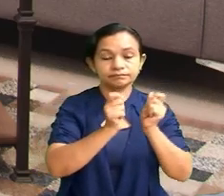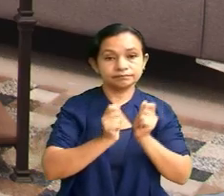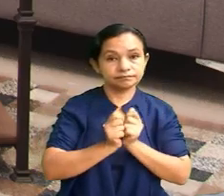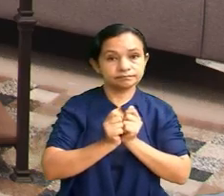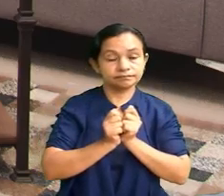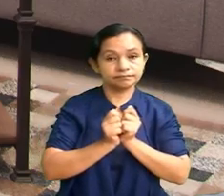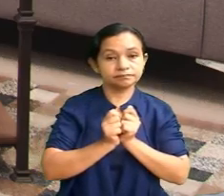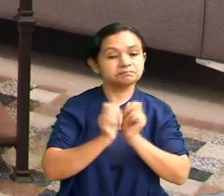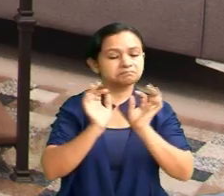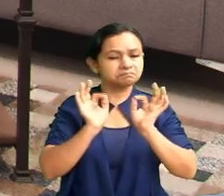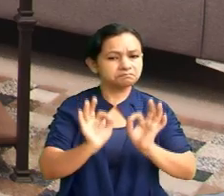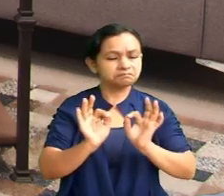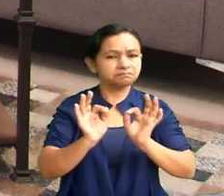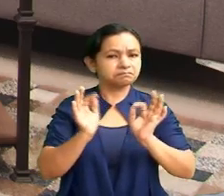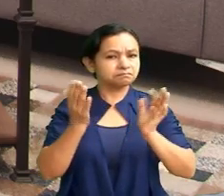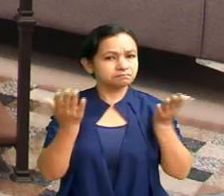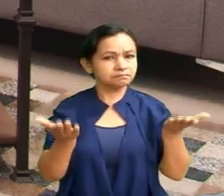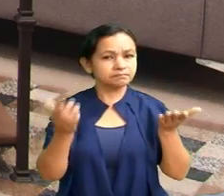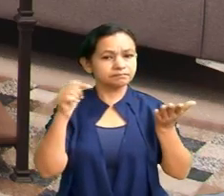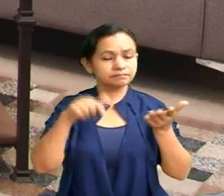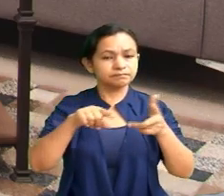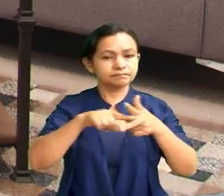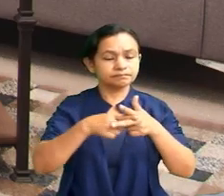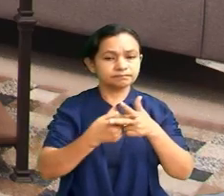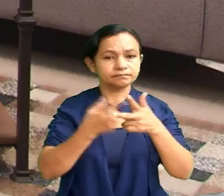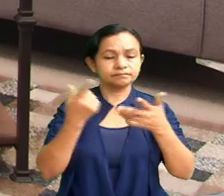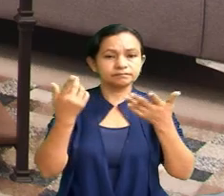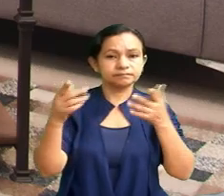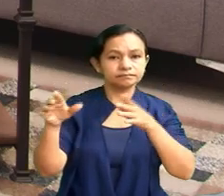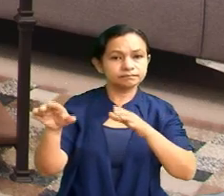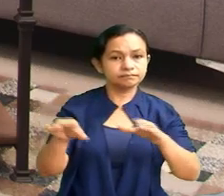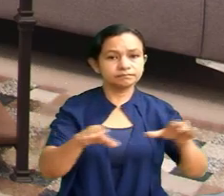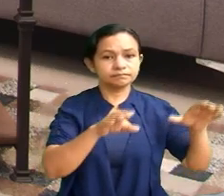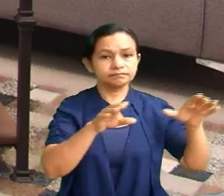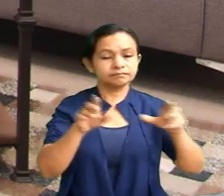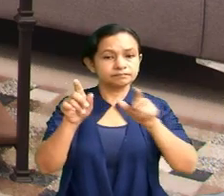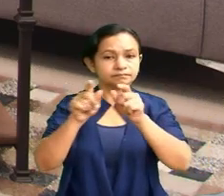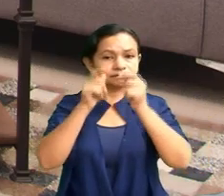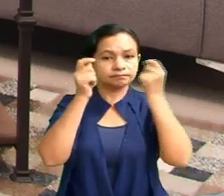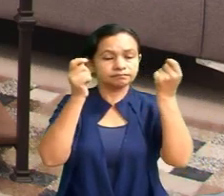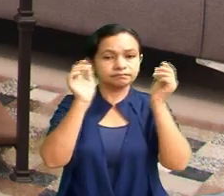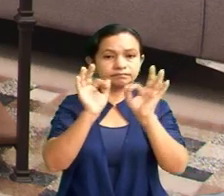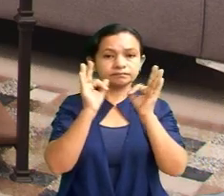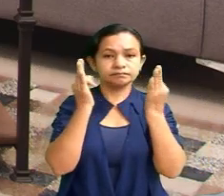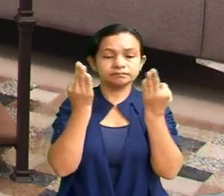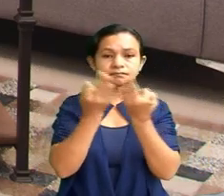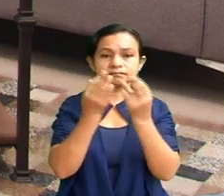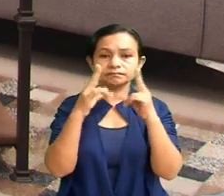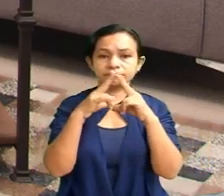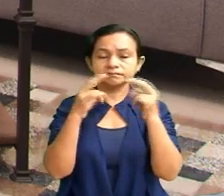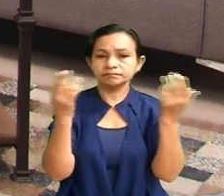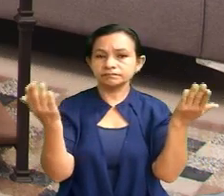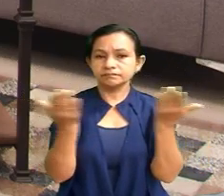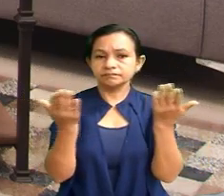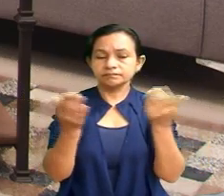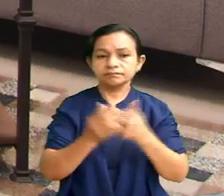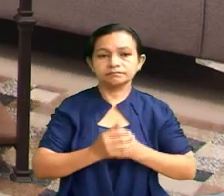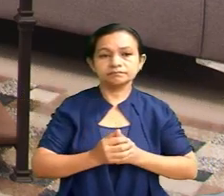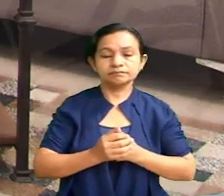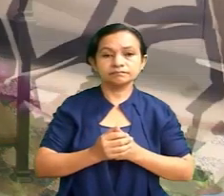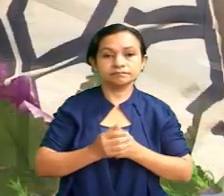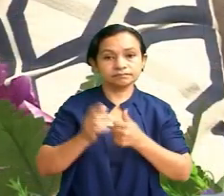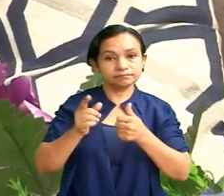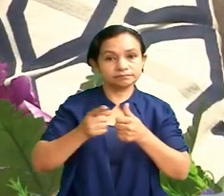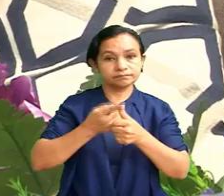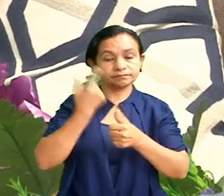o no beneficiados a partir de esta celebridad de celebraciones de las familias y que como entendemos esta parte si bueno en principio